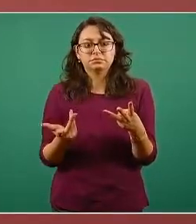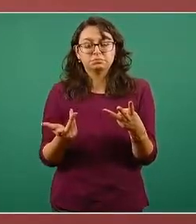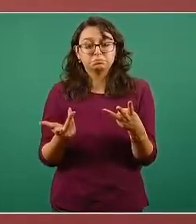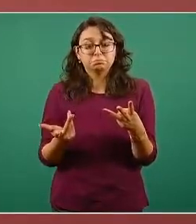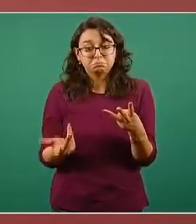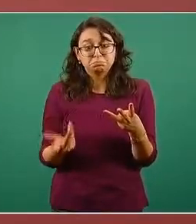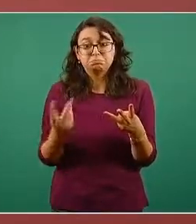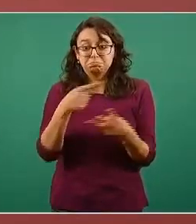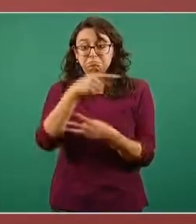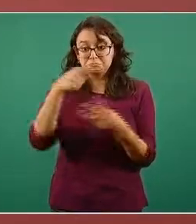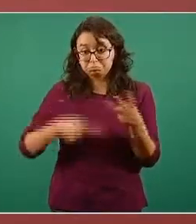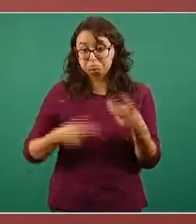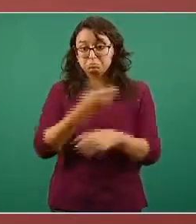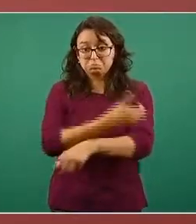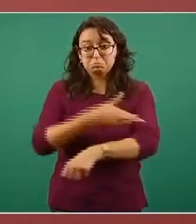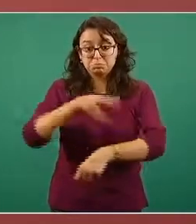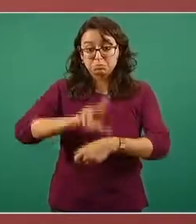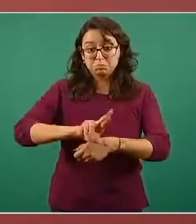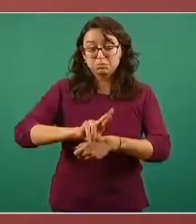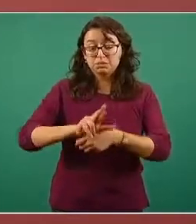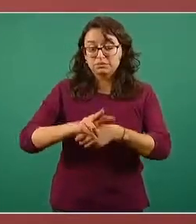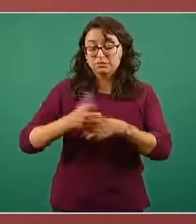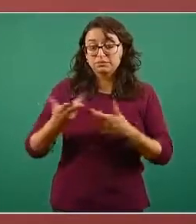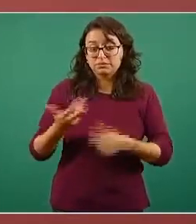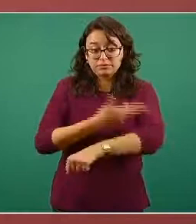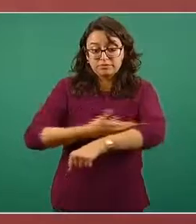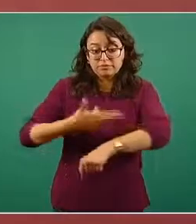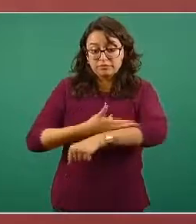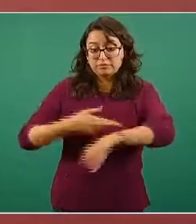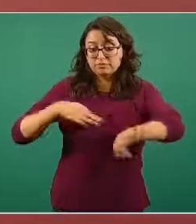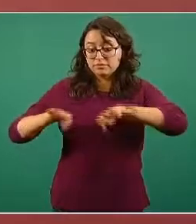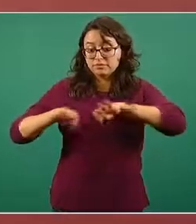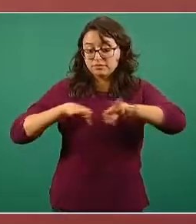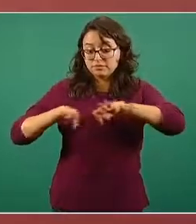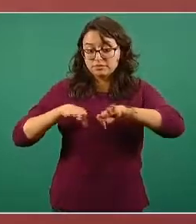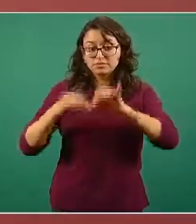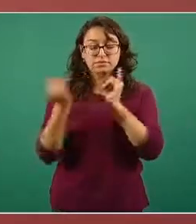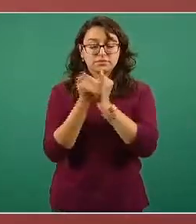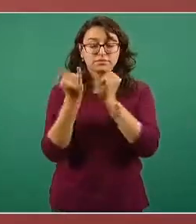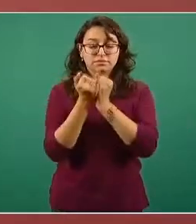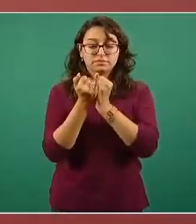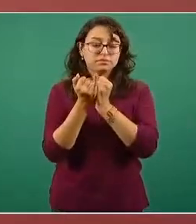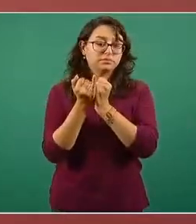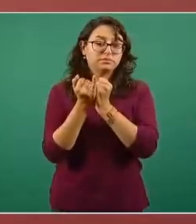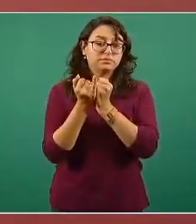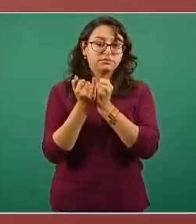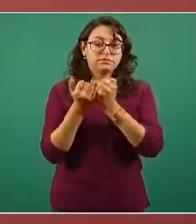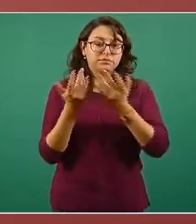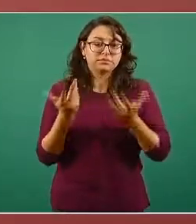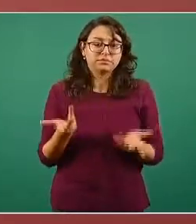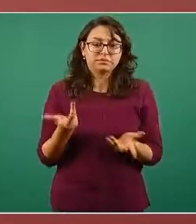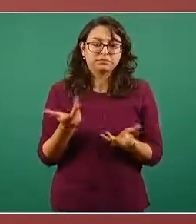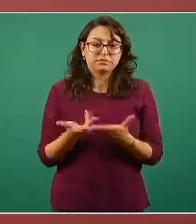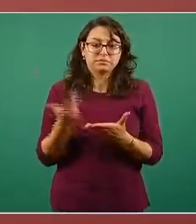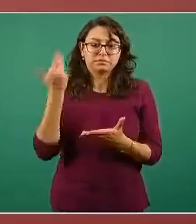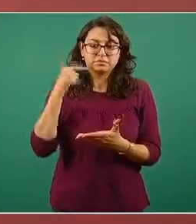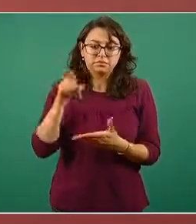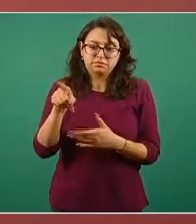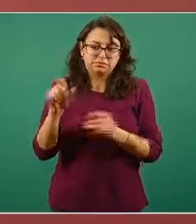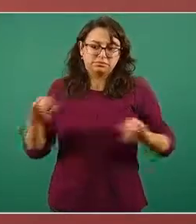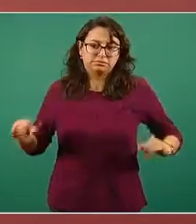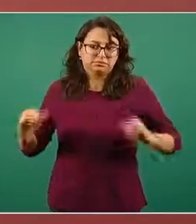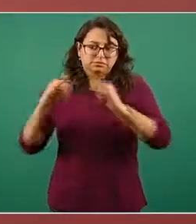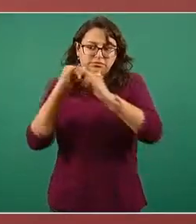y ellos están coordinados. Es un poco el estilo de trabajo que teníamos en el Instituto Nacional de Ciencias Médicas y Nutrición, y